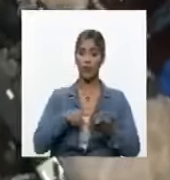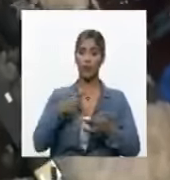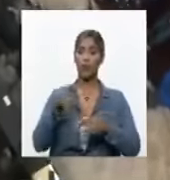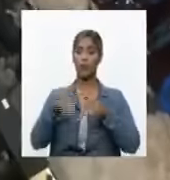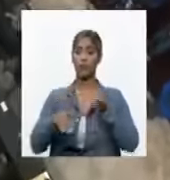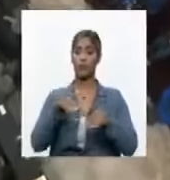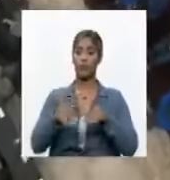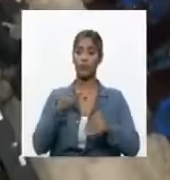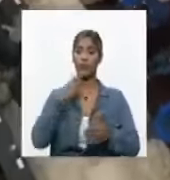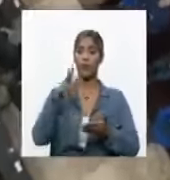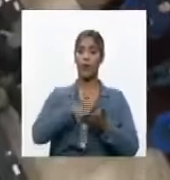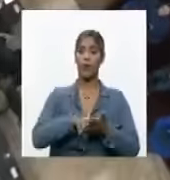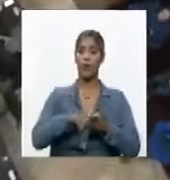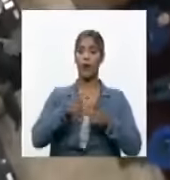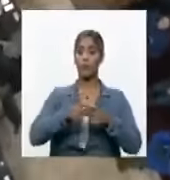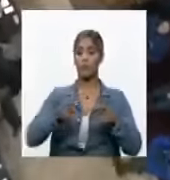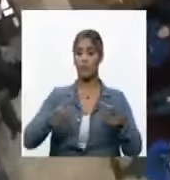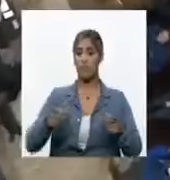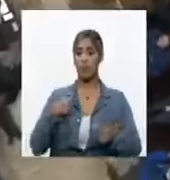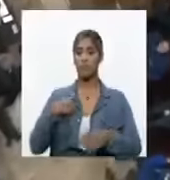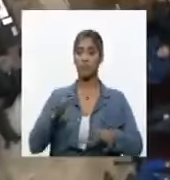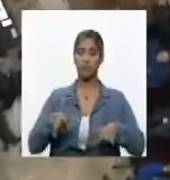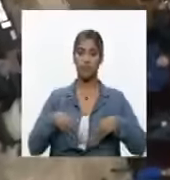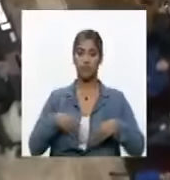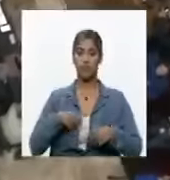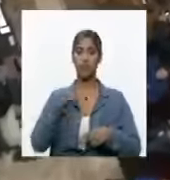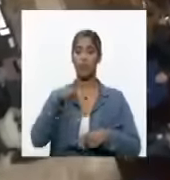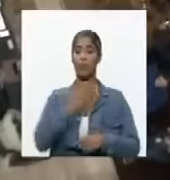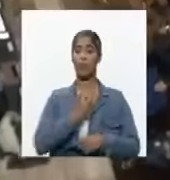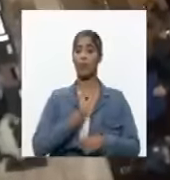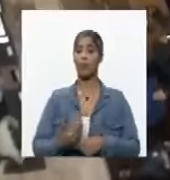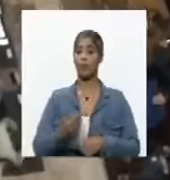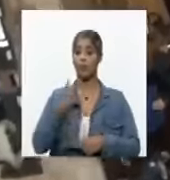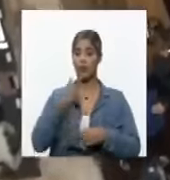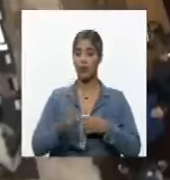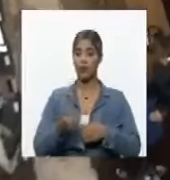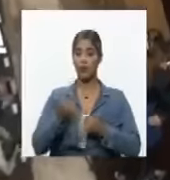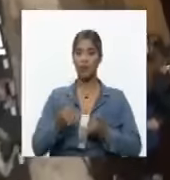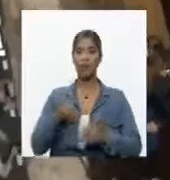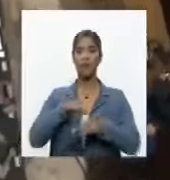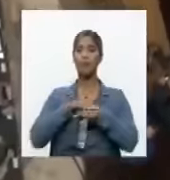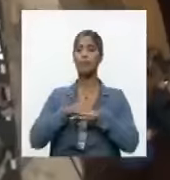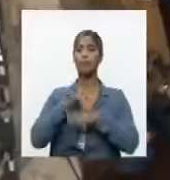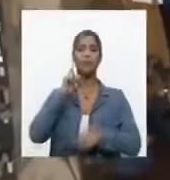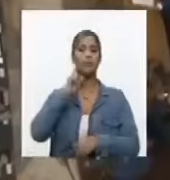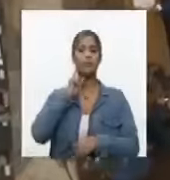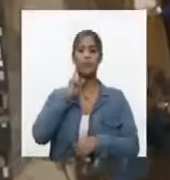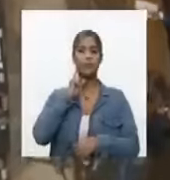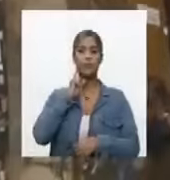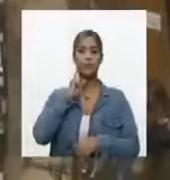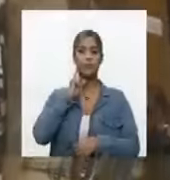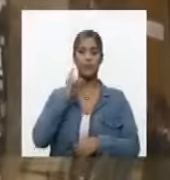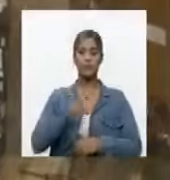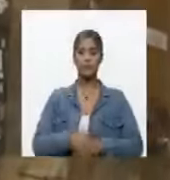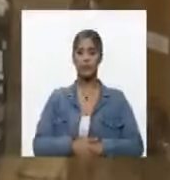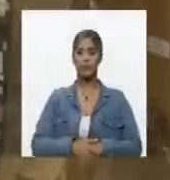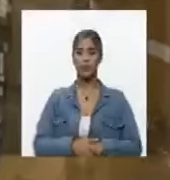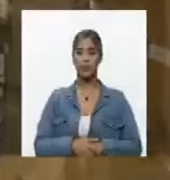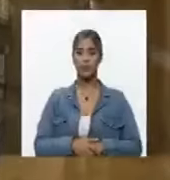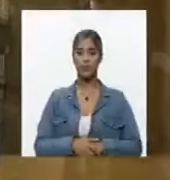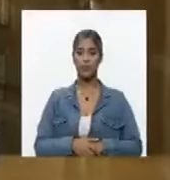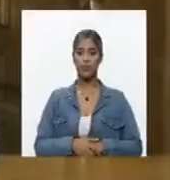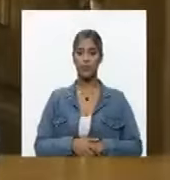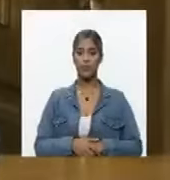votación, resultó aprobada por mayoría. A continuación, el presidente pidió de la secretaria la lectura de la cuenta. Único,